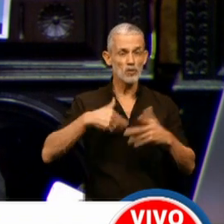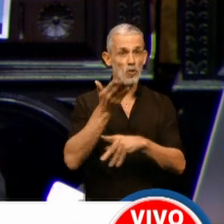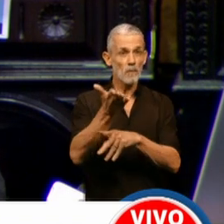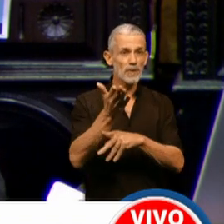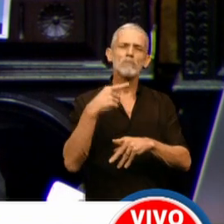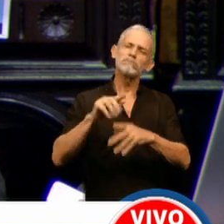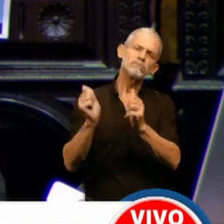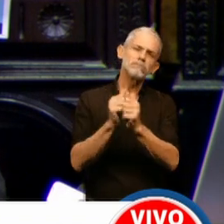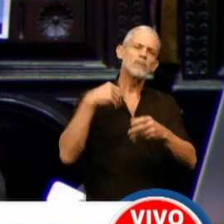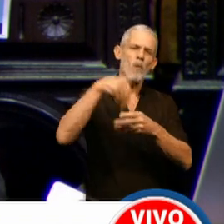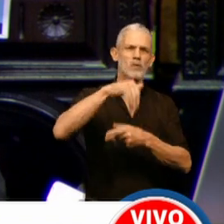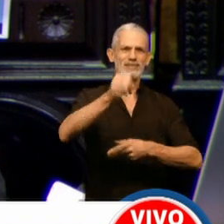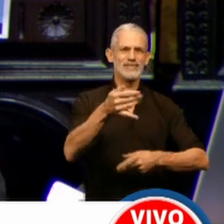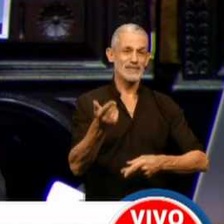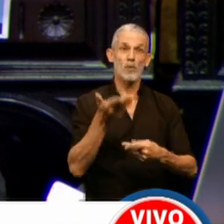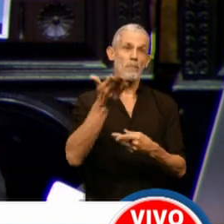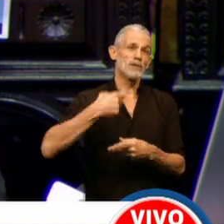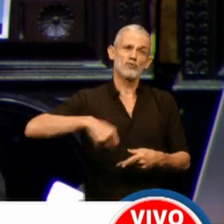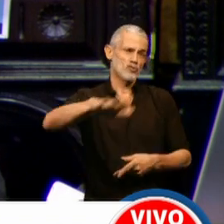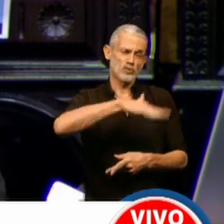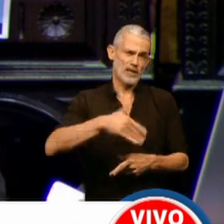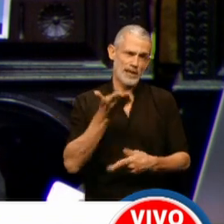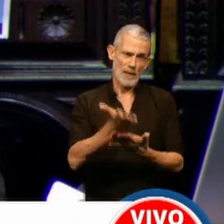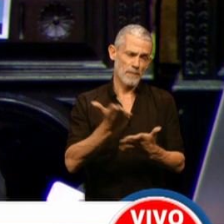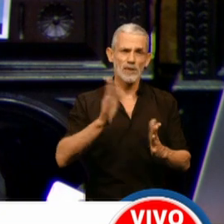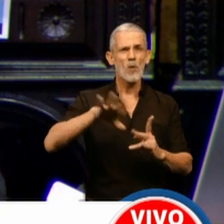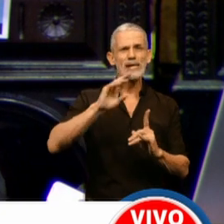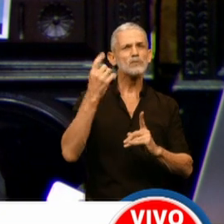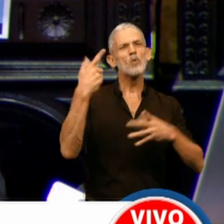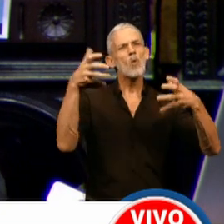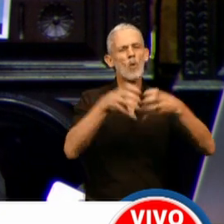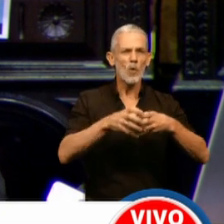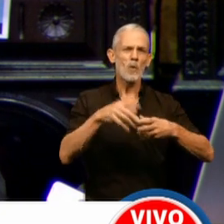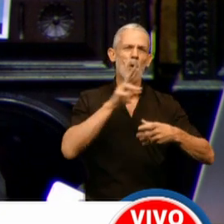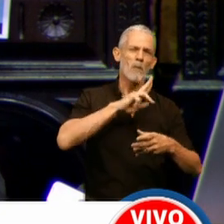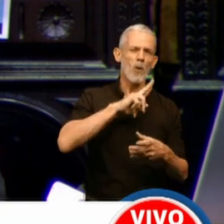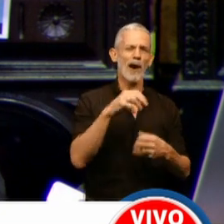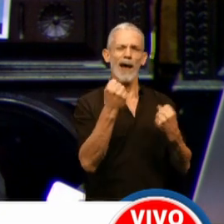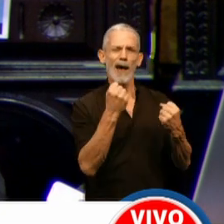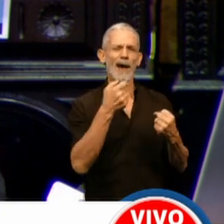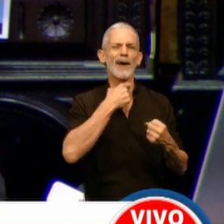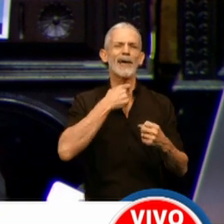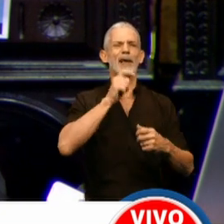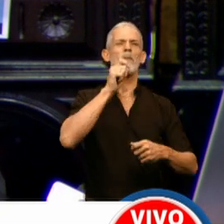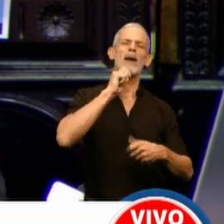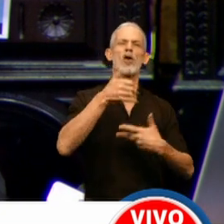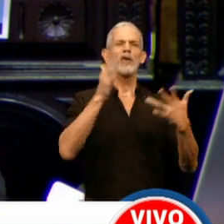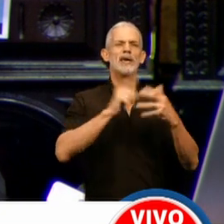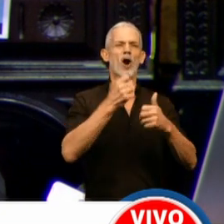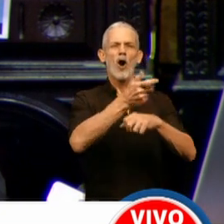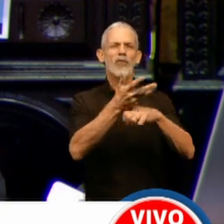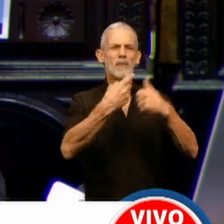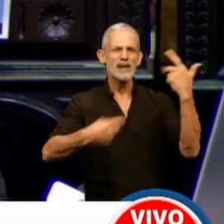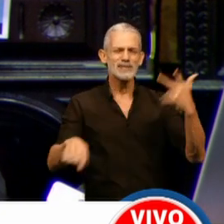que nos acompañen porque es la demanda de la sociedad no es la demanda solamente de mujeres que quieren ser periodistas o diversidades que